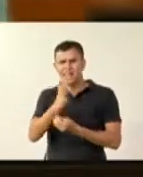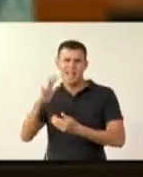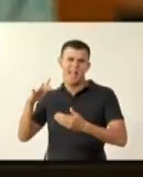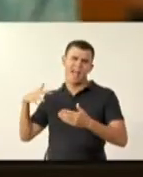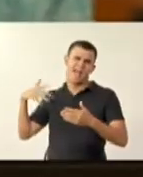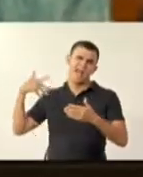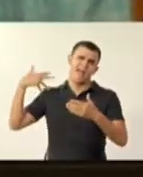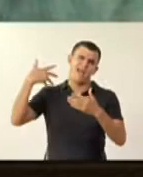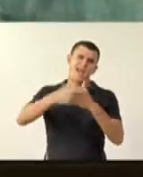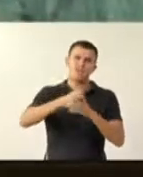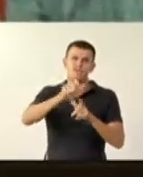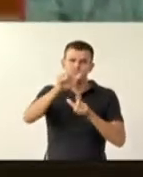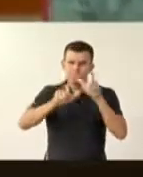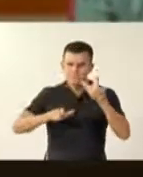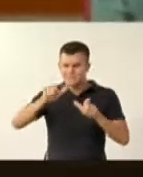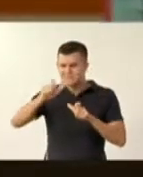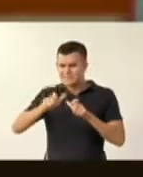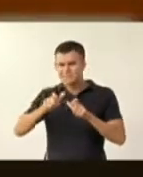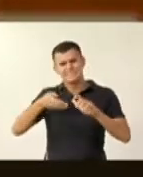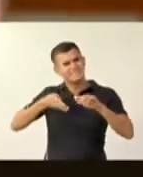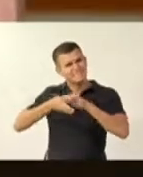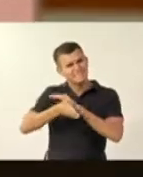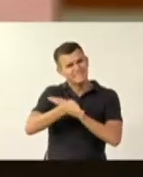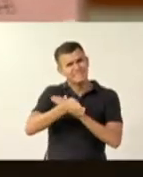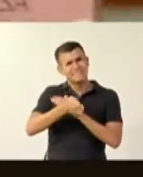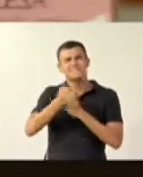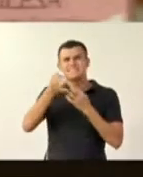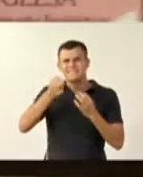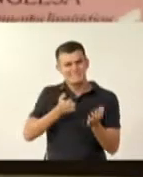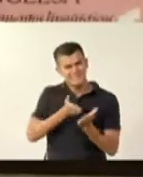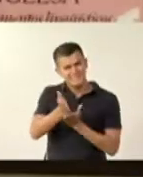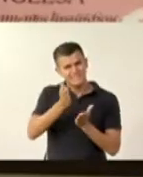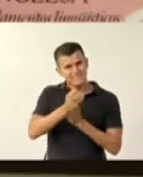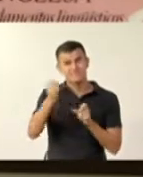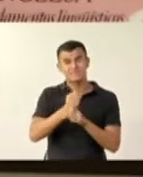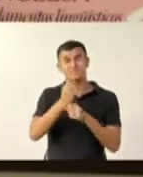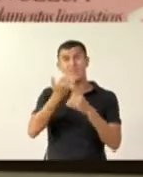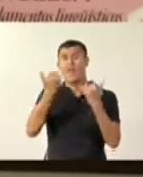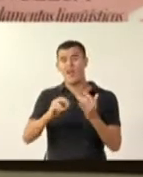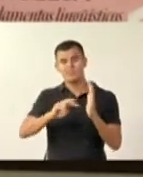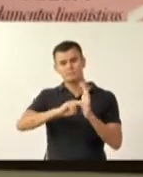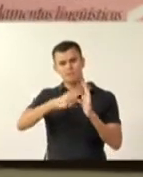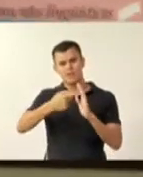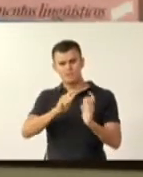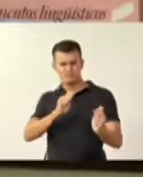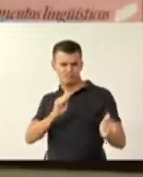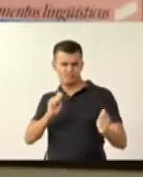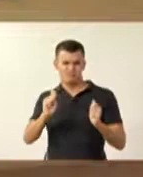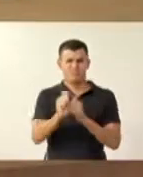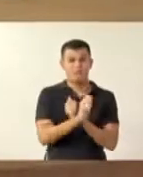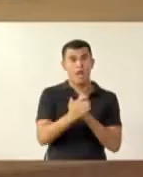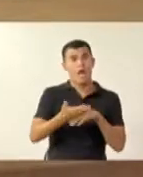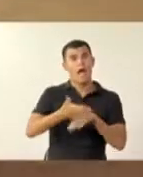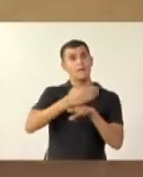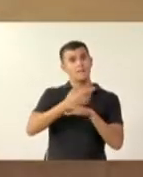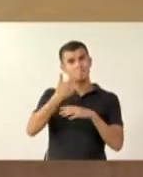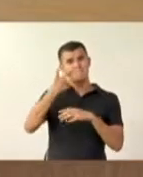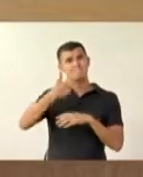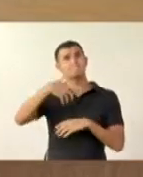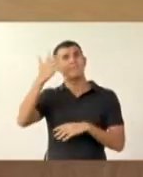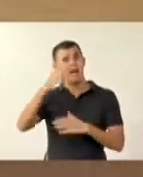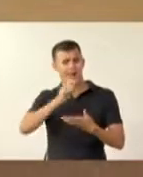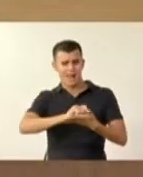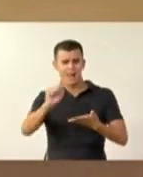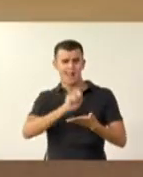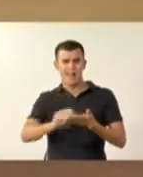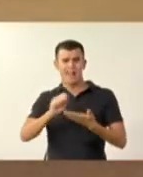largo de la existencia de la humanidad. Actualmente la tecnología ha modificado las costumbres del libro impreso en papel. Sin embargo,